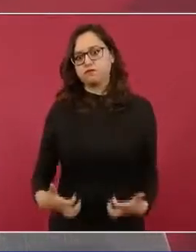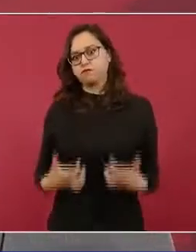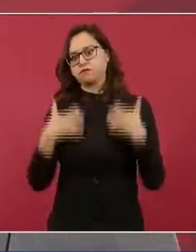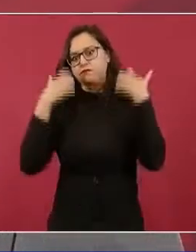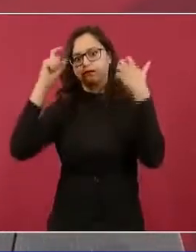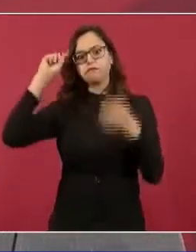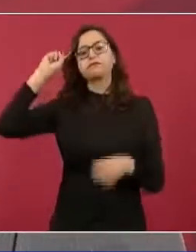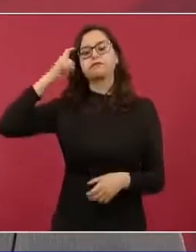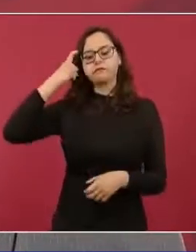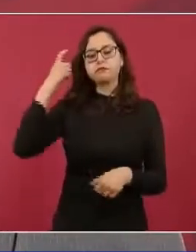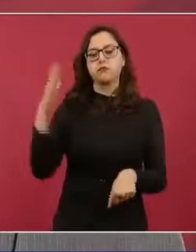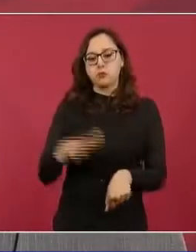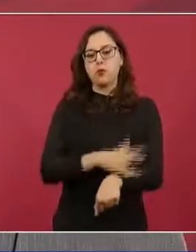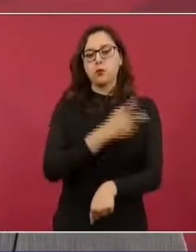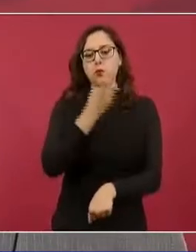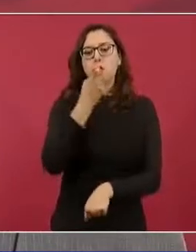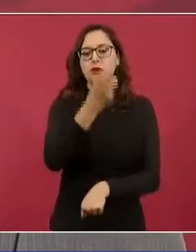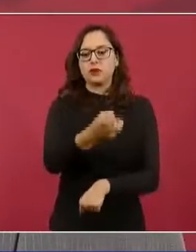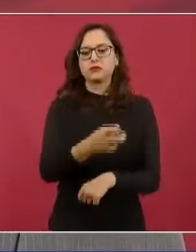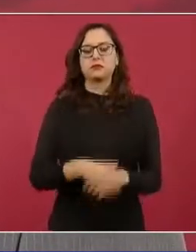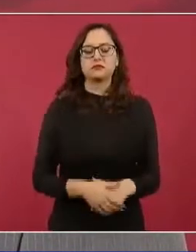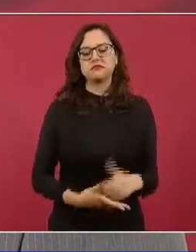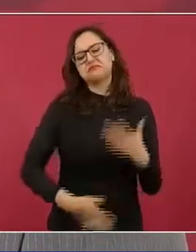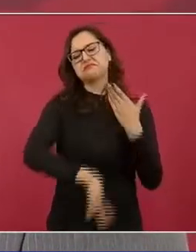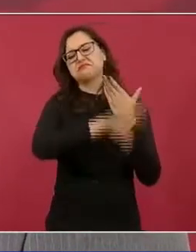Pero vale la pena aguantar.